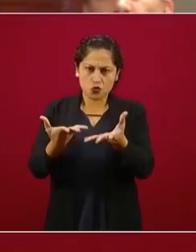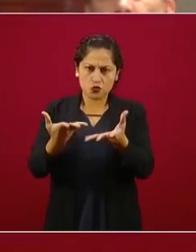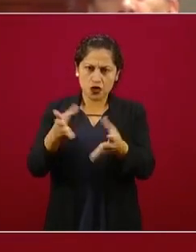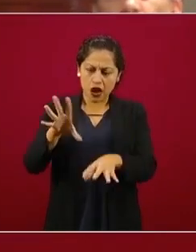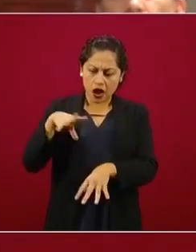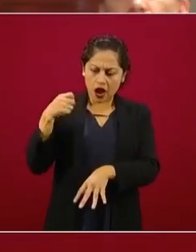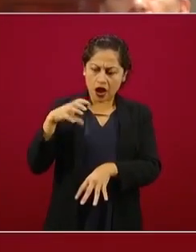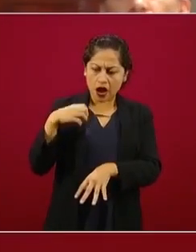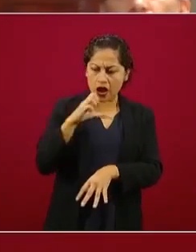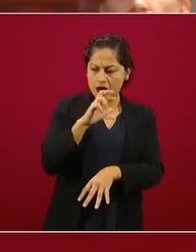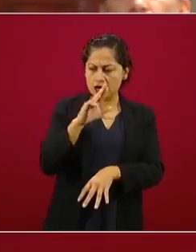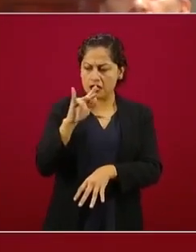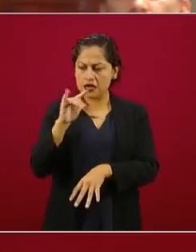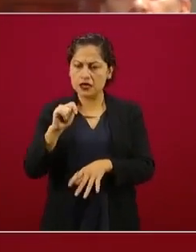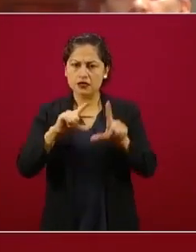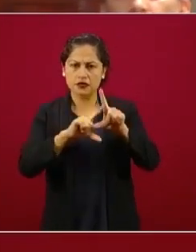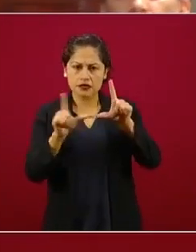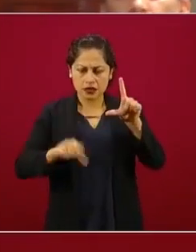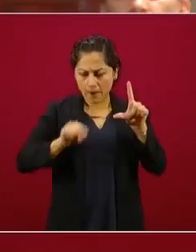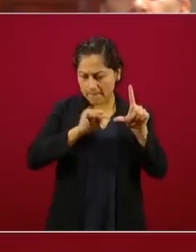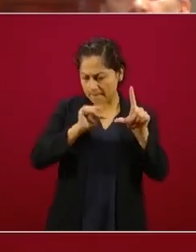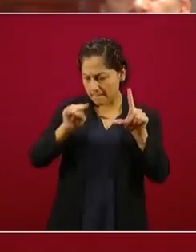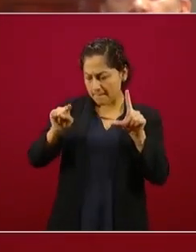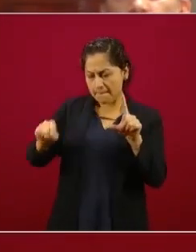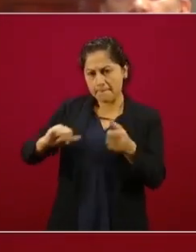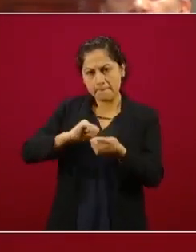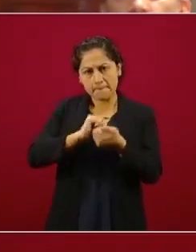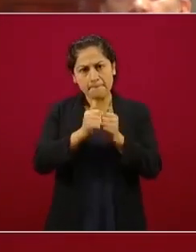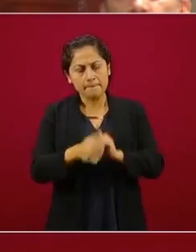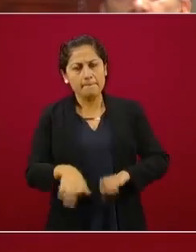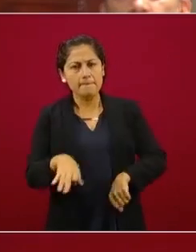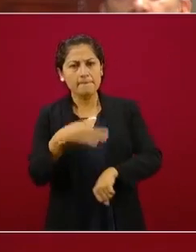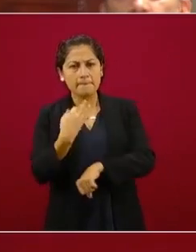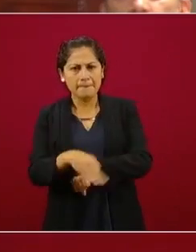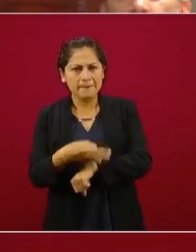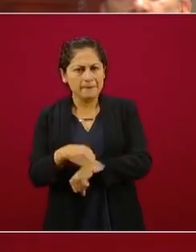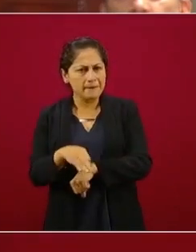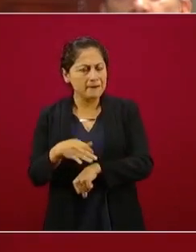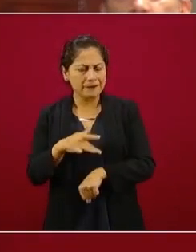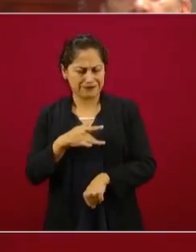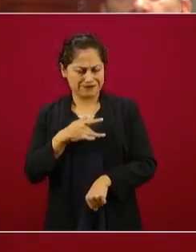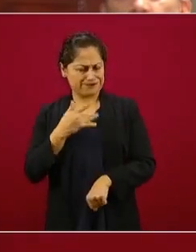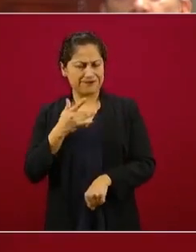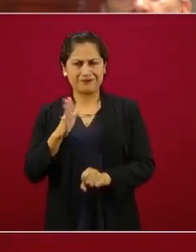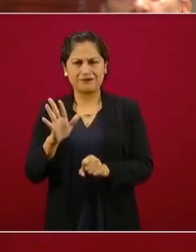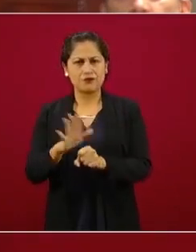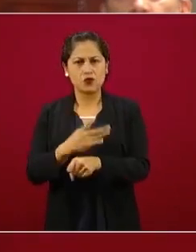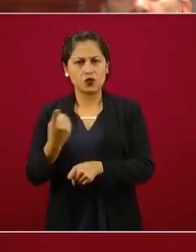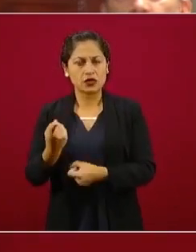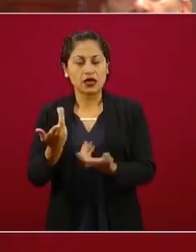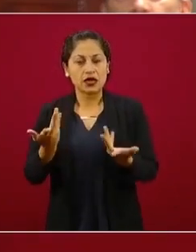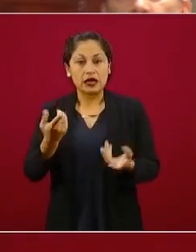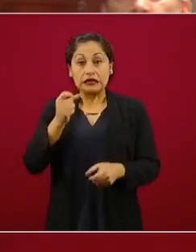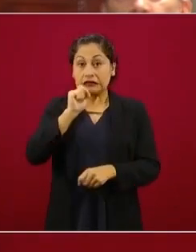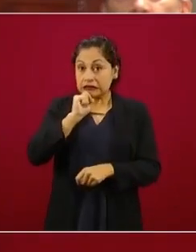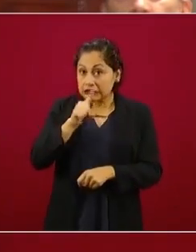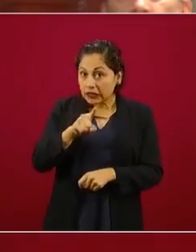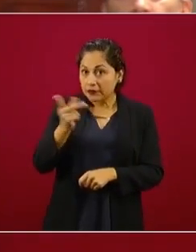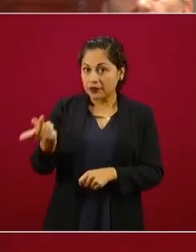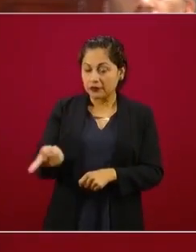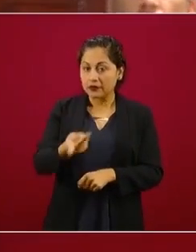CRITs? Sobre todo también me gustaría saber cómo han capacitado al personal, cómo han